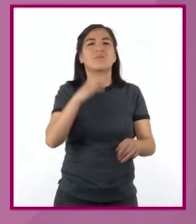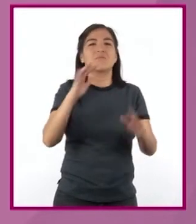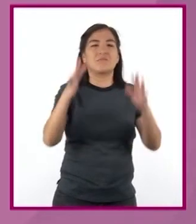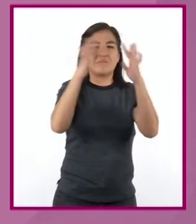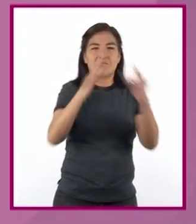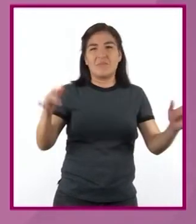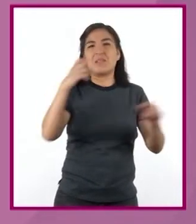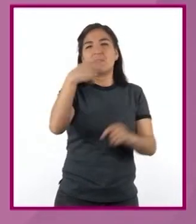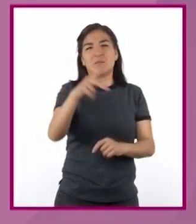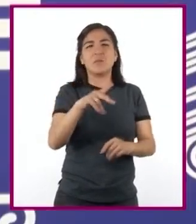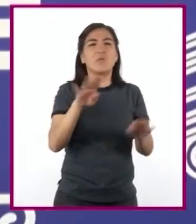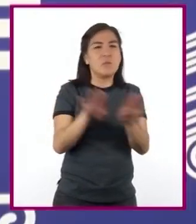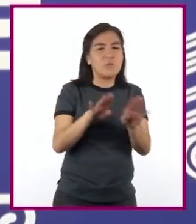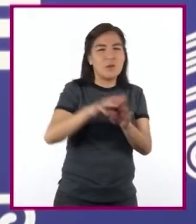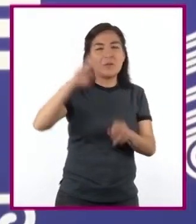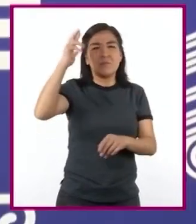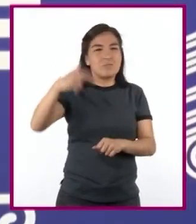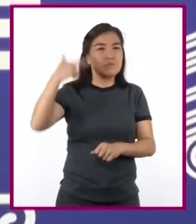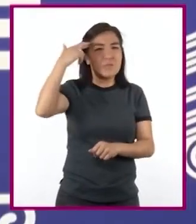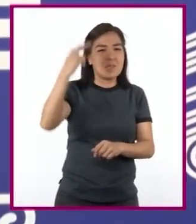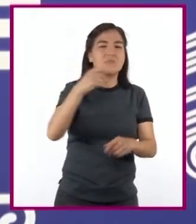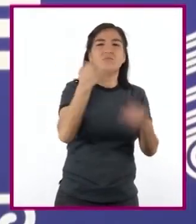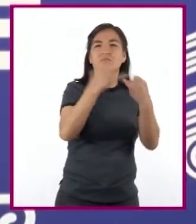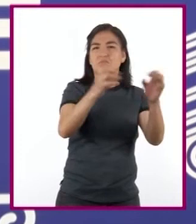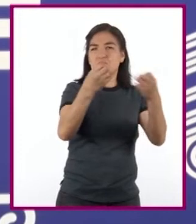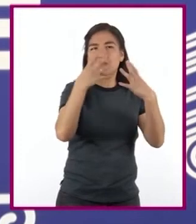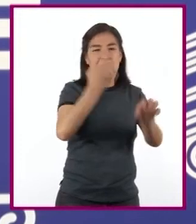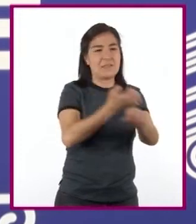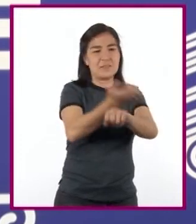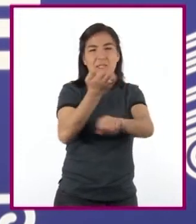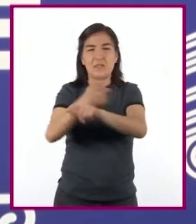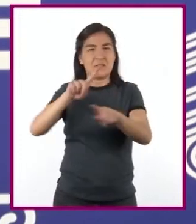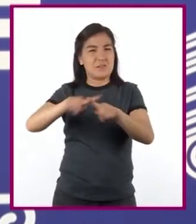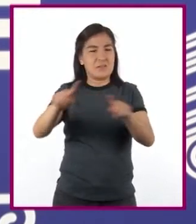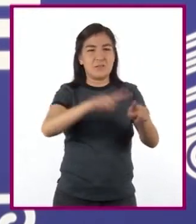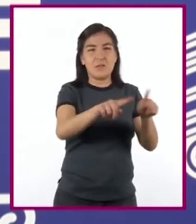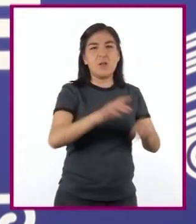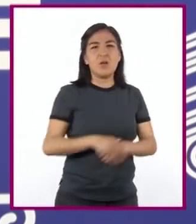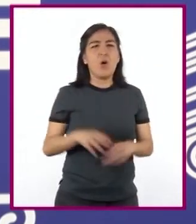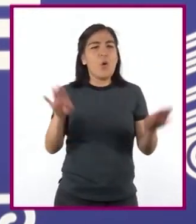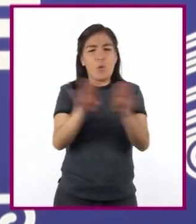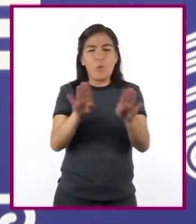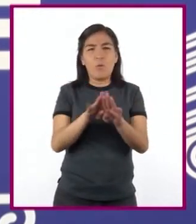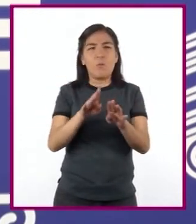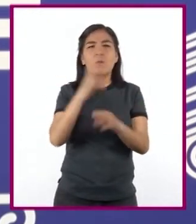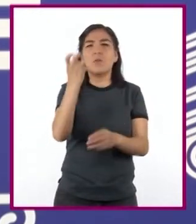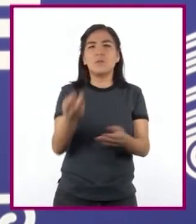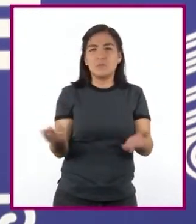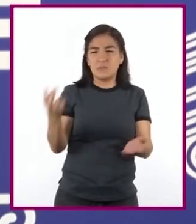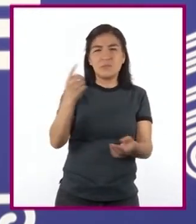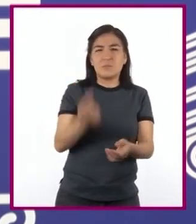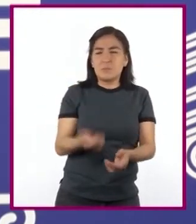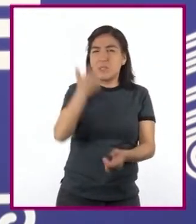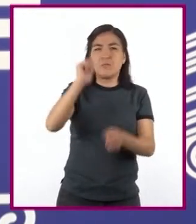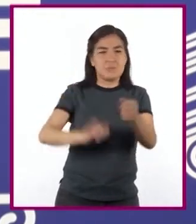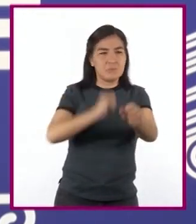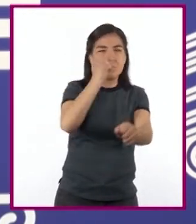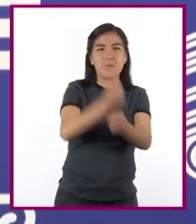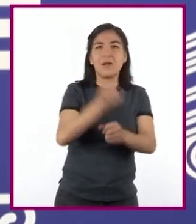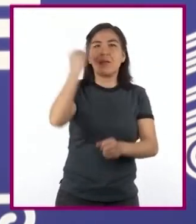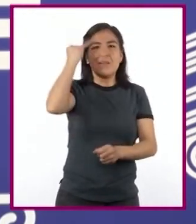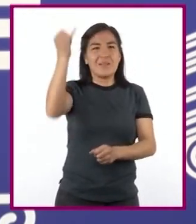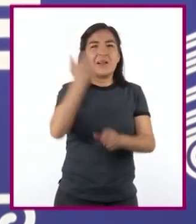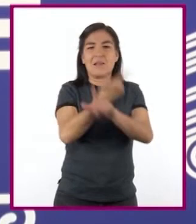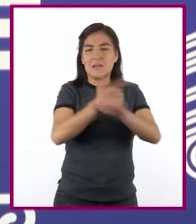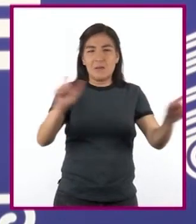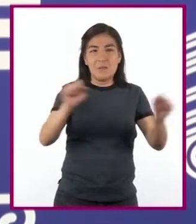estados dependientes. Pero, ¿cómo llegaron las ideas liberales e ilustradas a las colonias españolas